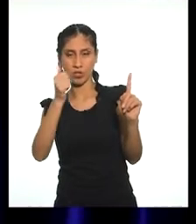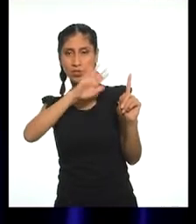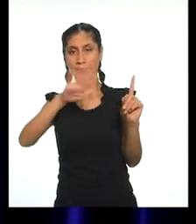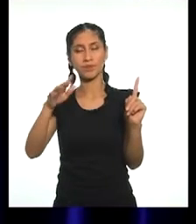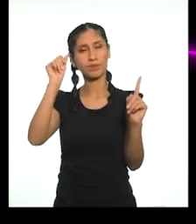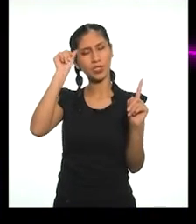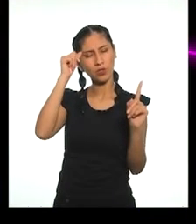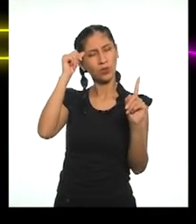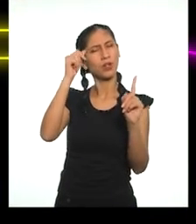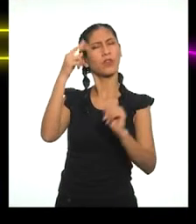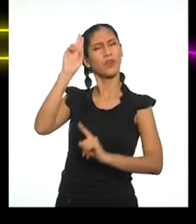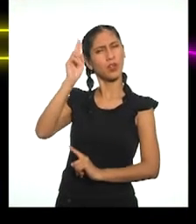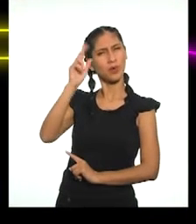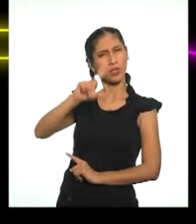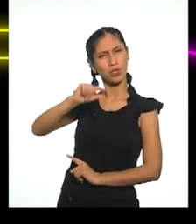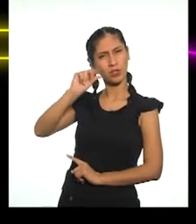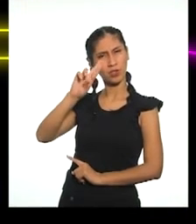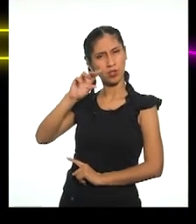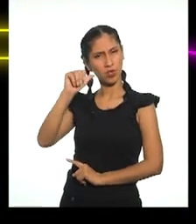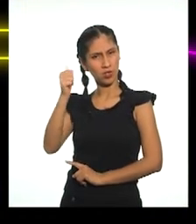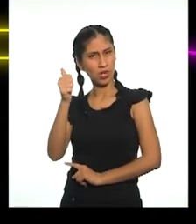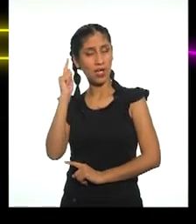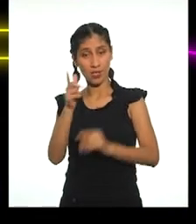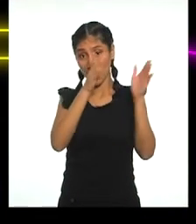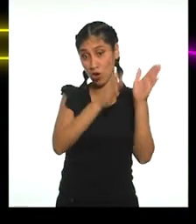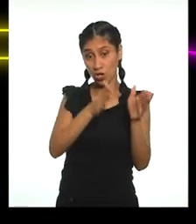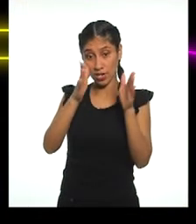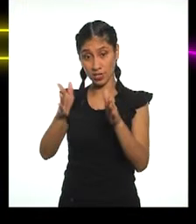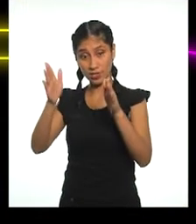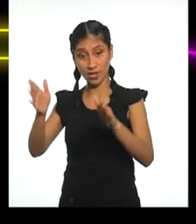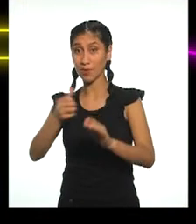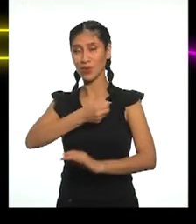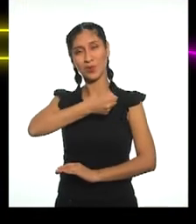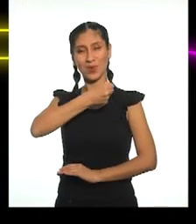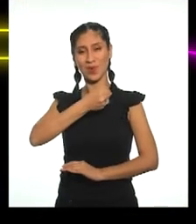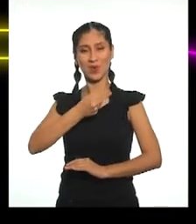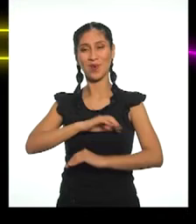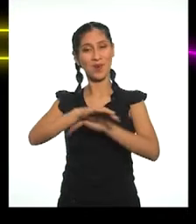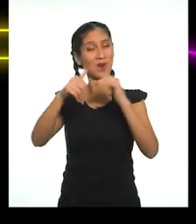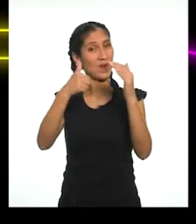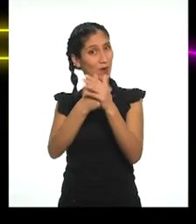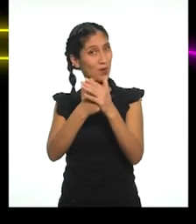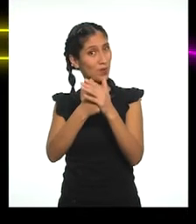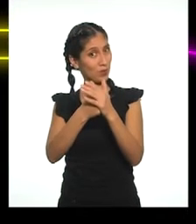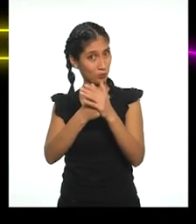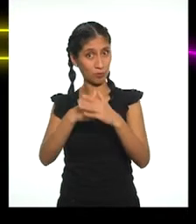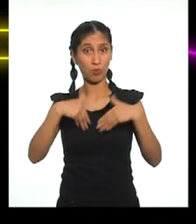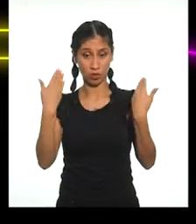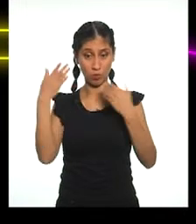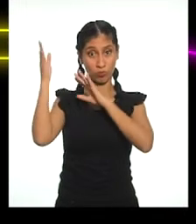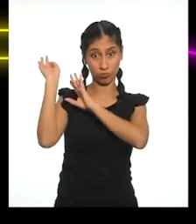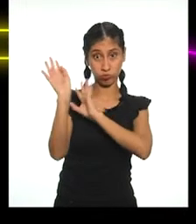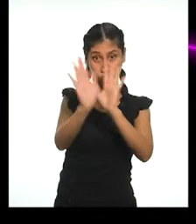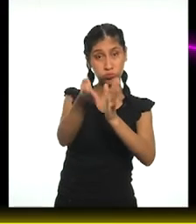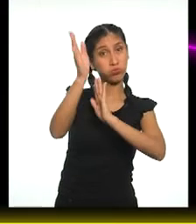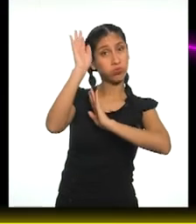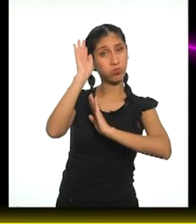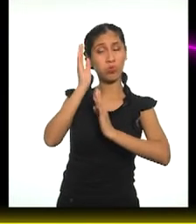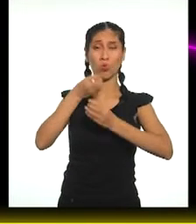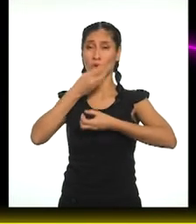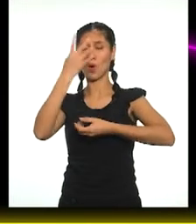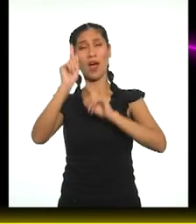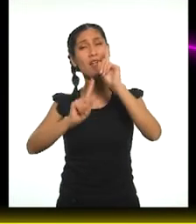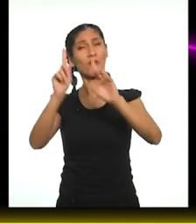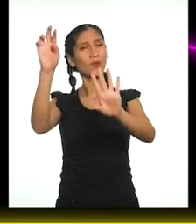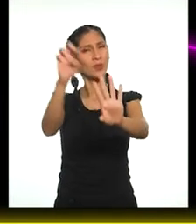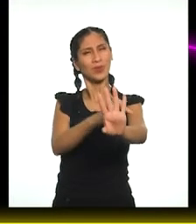Recuerdo que la profesora Gloria organizaba actuaciones y que todos participábamos en algo. Unos